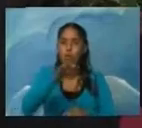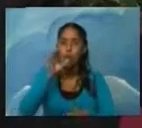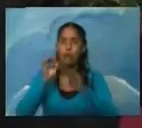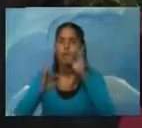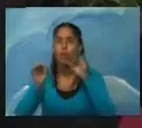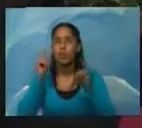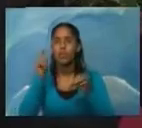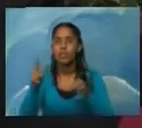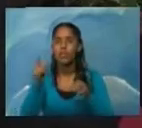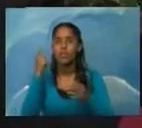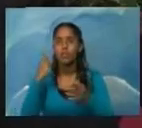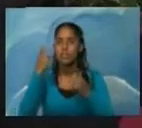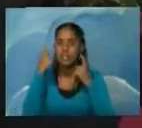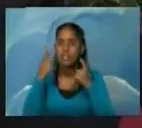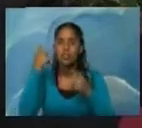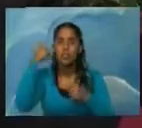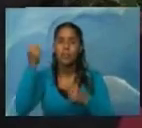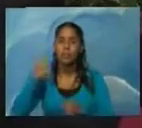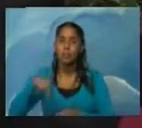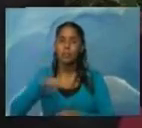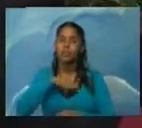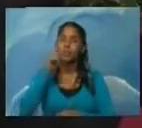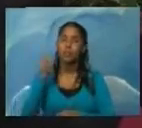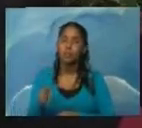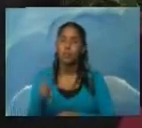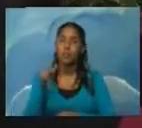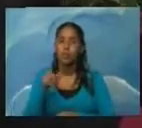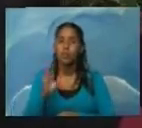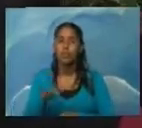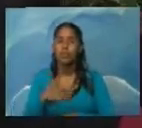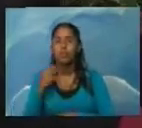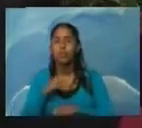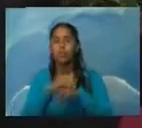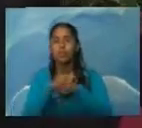esa enseñanza es para nosotros también. Hoy lo podemos llevar quizás a un